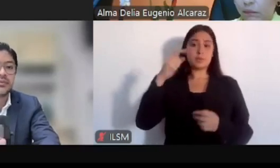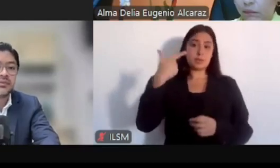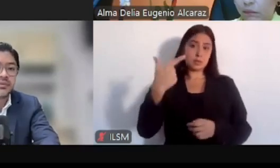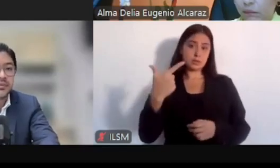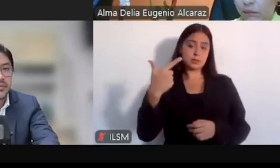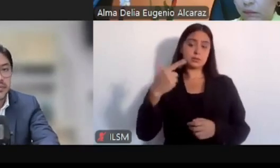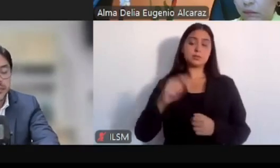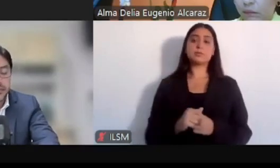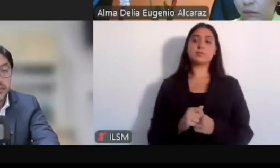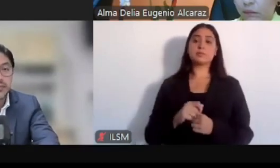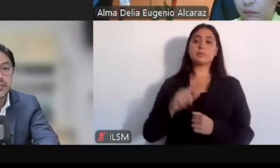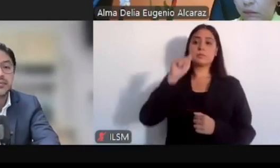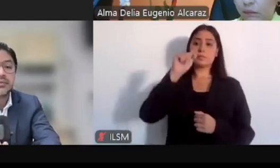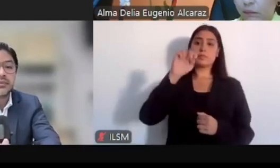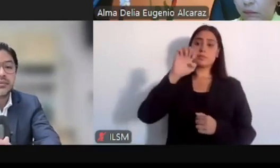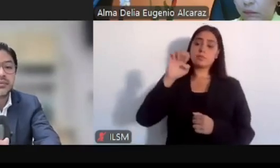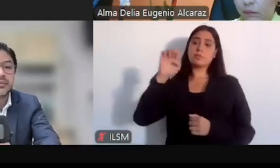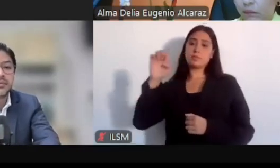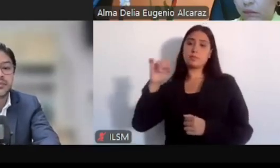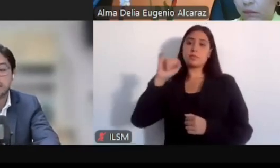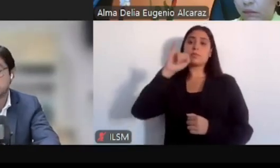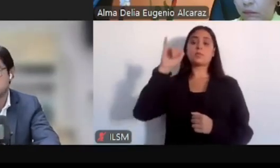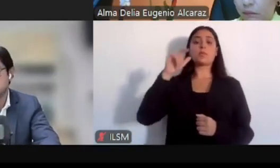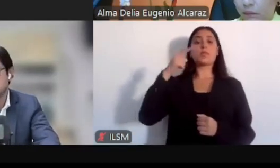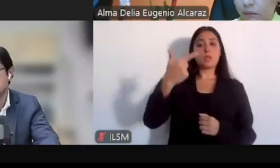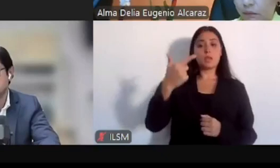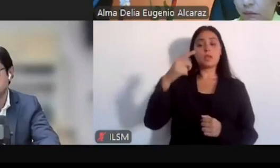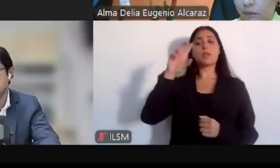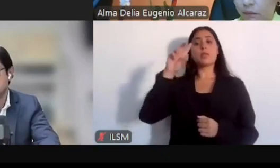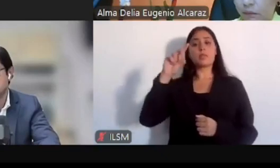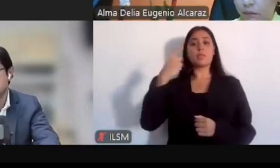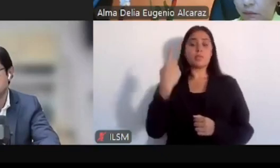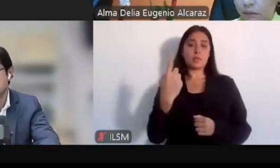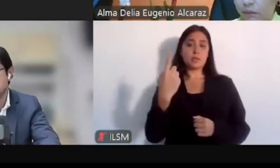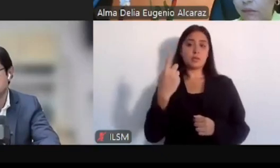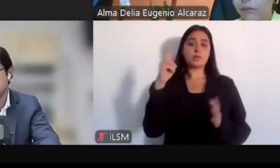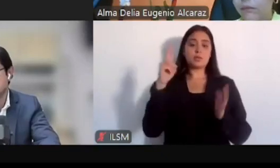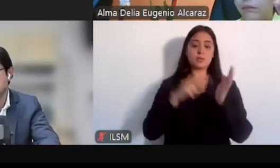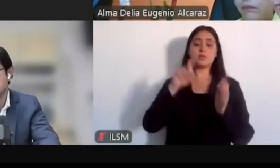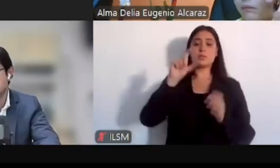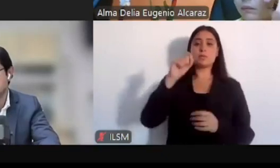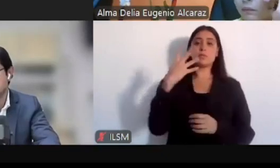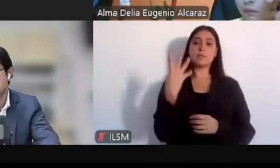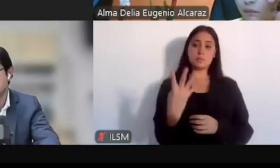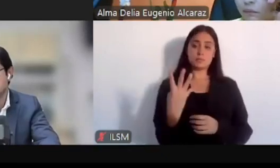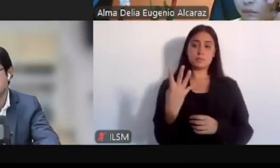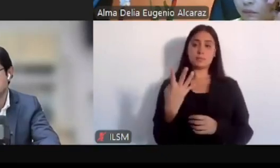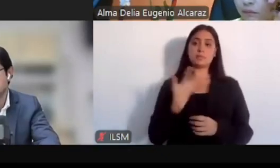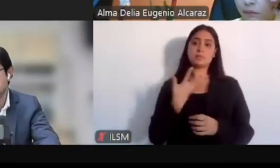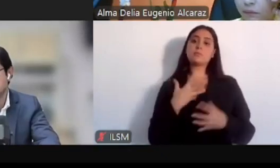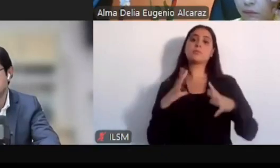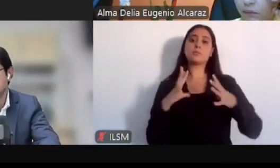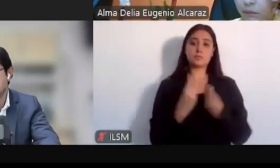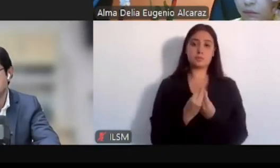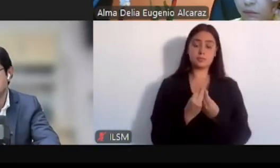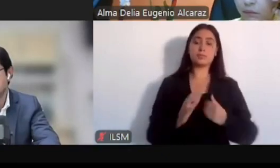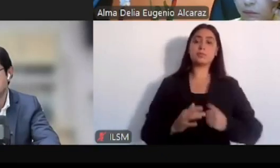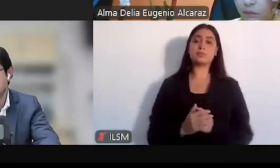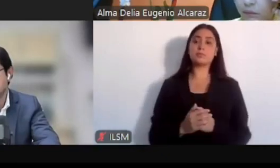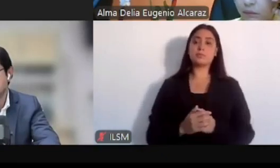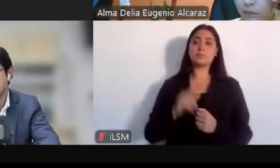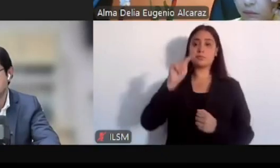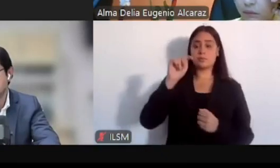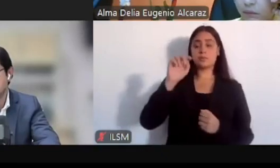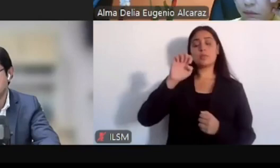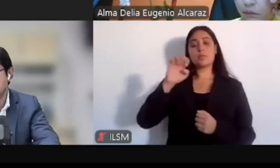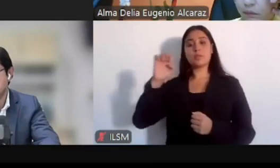y tee dial hec dial 31 dial 2024 acumulados tee